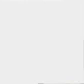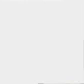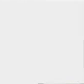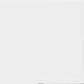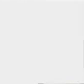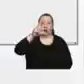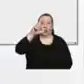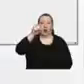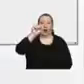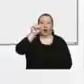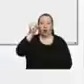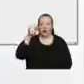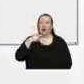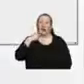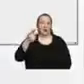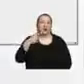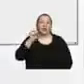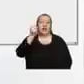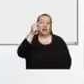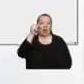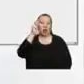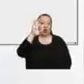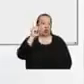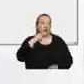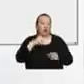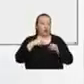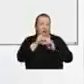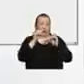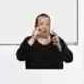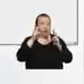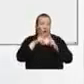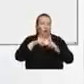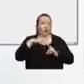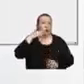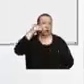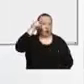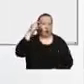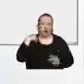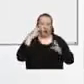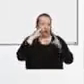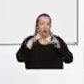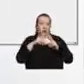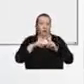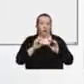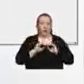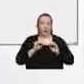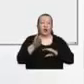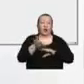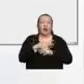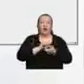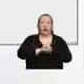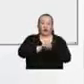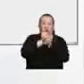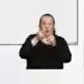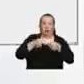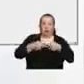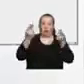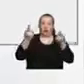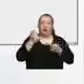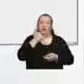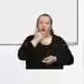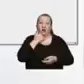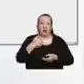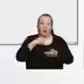conoce que nunca hablado conmigo que nunca le pidieron plata esto contradice su testimonio anterior se lo dijimos y no pasó absolutamente